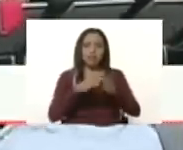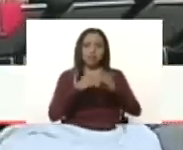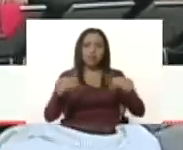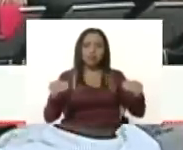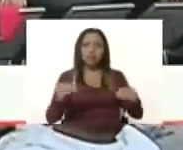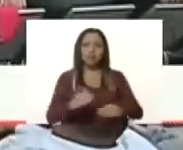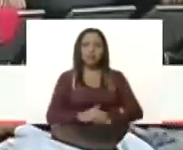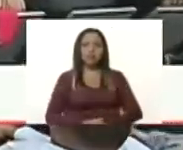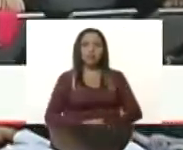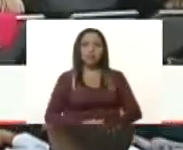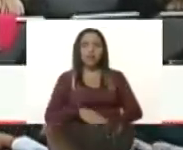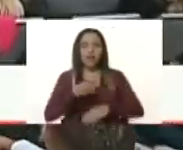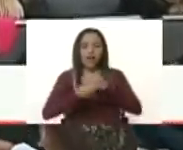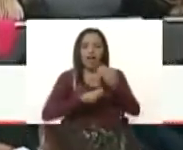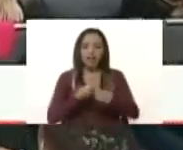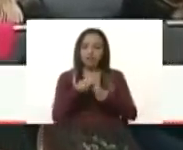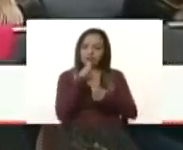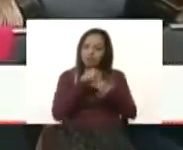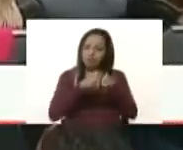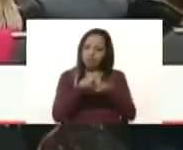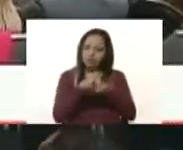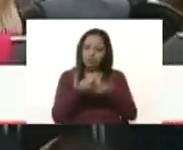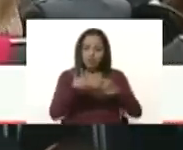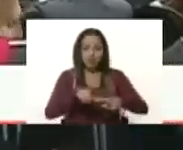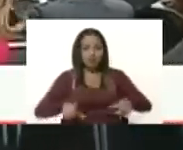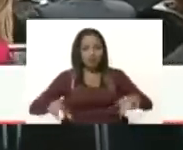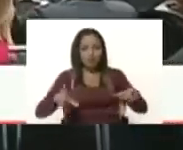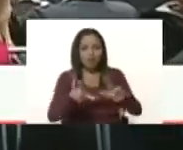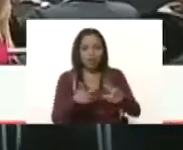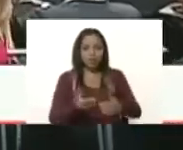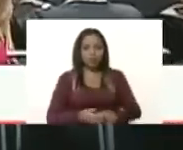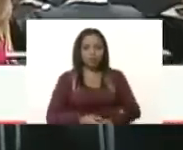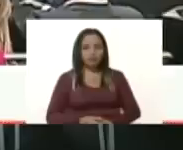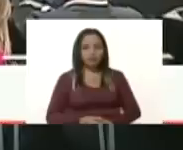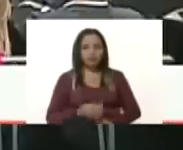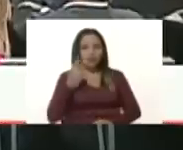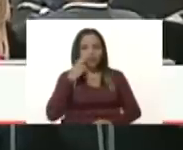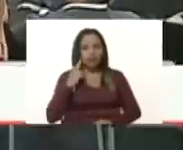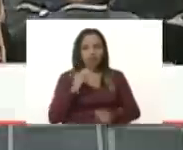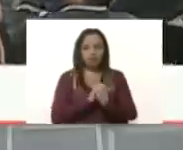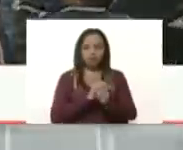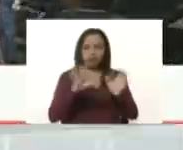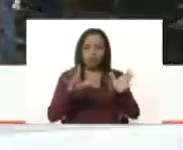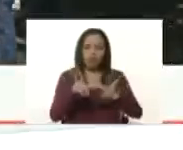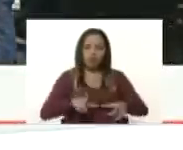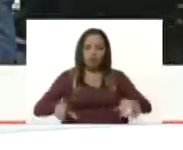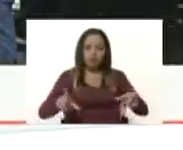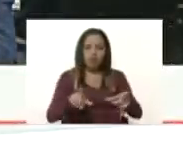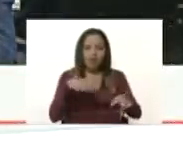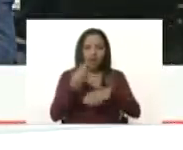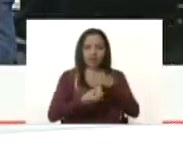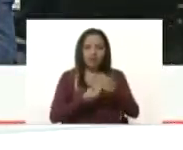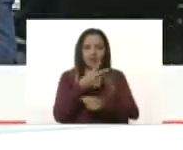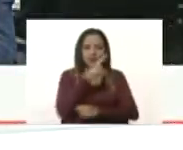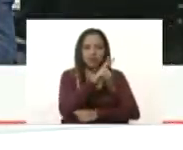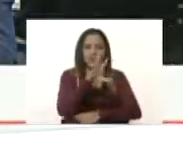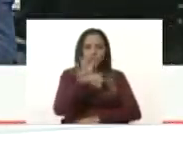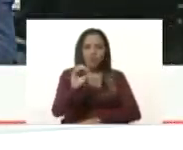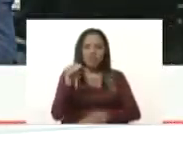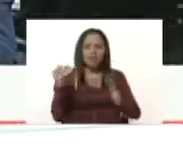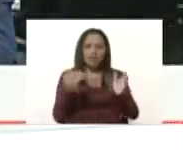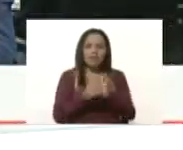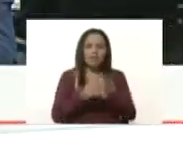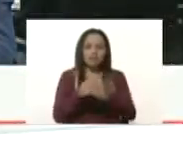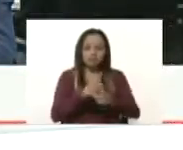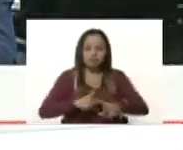todas. Producir riquezas en esta cantera, fíjense, con esta voladura se va a obtener 250.000 metros cúbicos